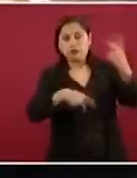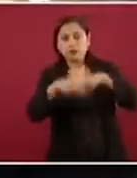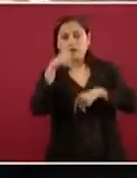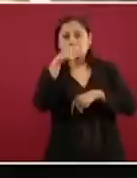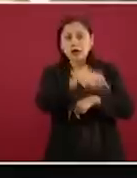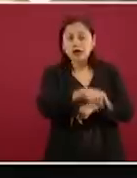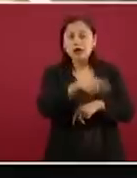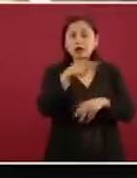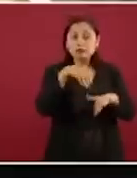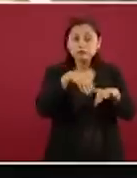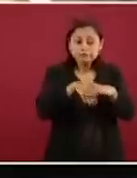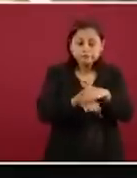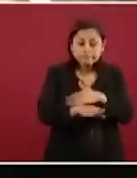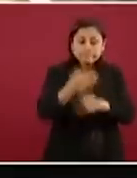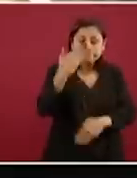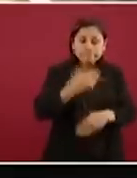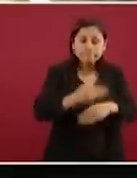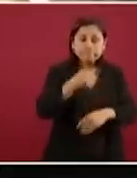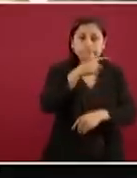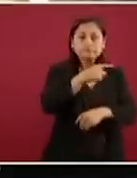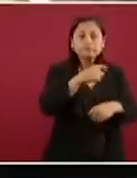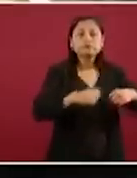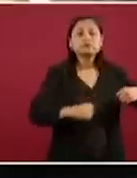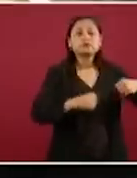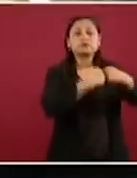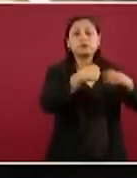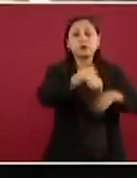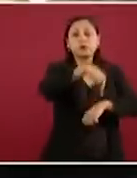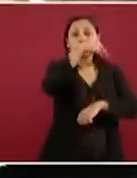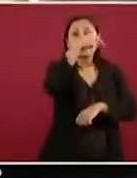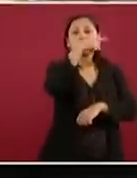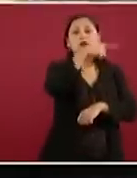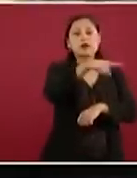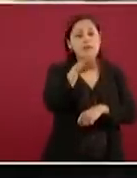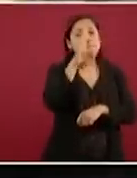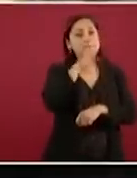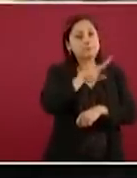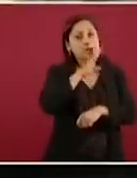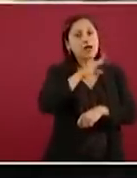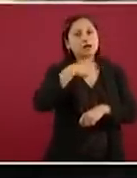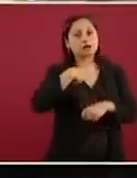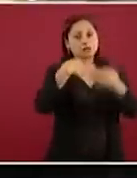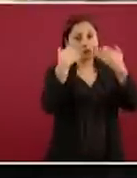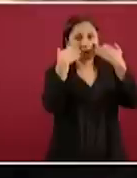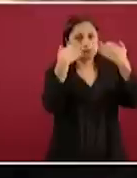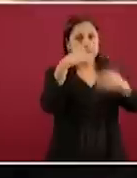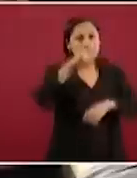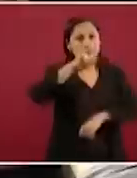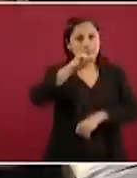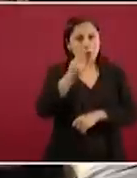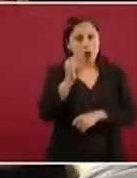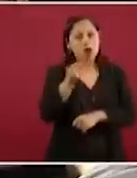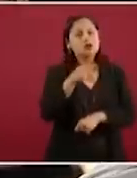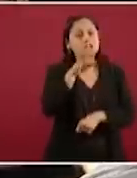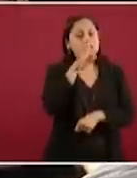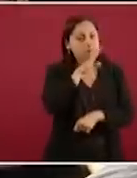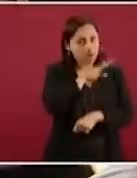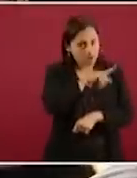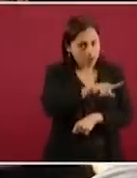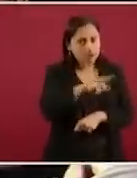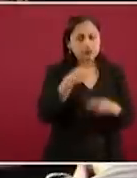aduanas del norte del país y singularmente en Tijuana, donde yo lo constate. Esas son las dos denuncias.